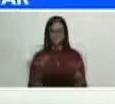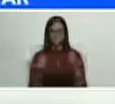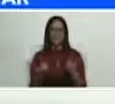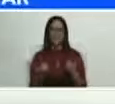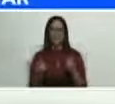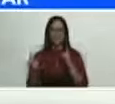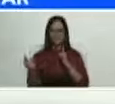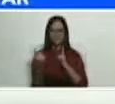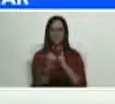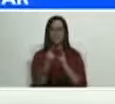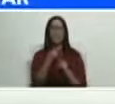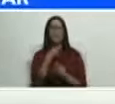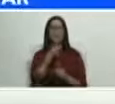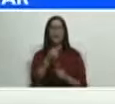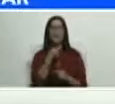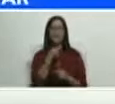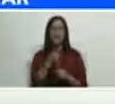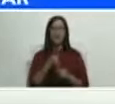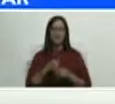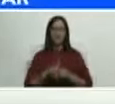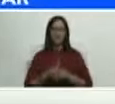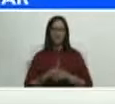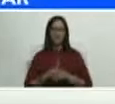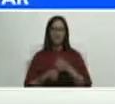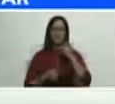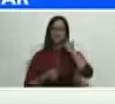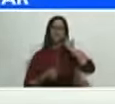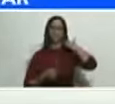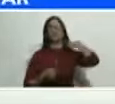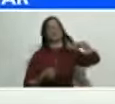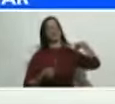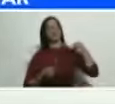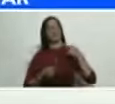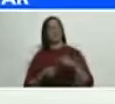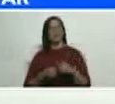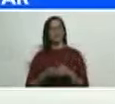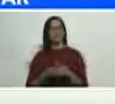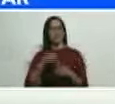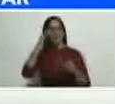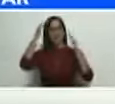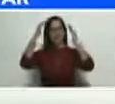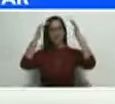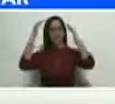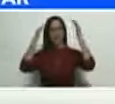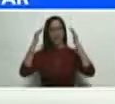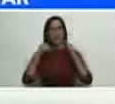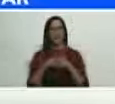coral un micrófono para coral Hola